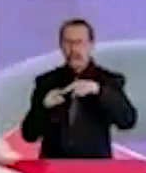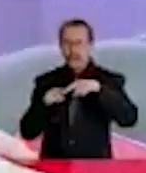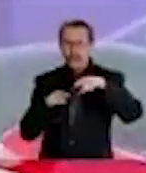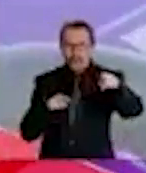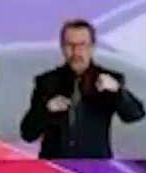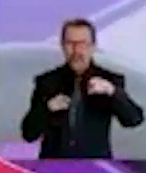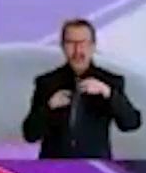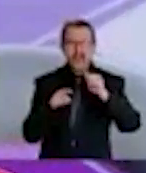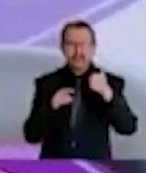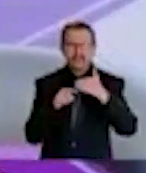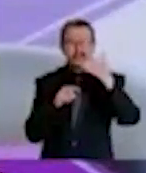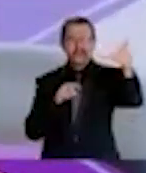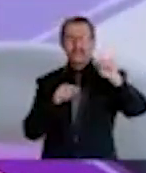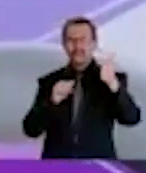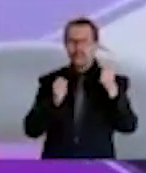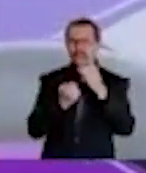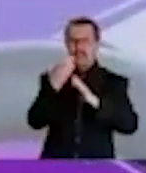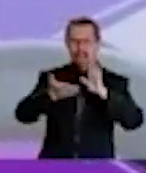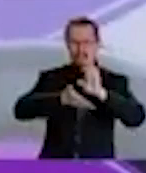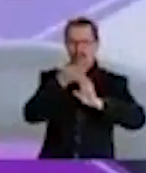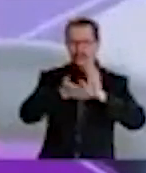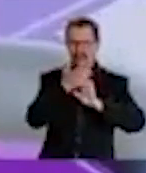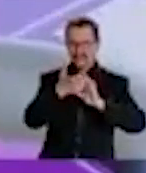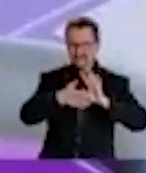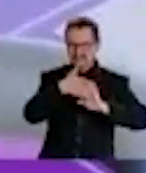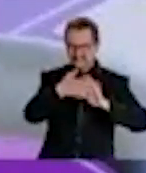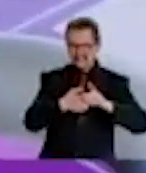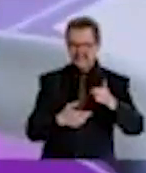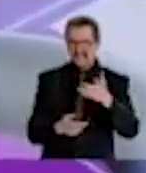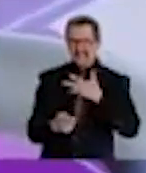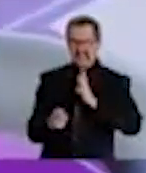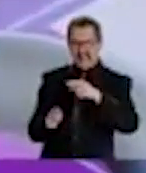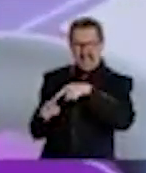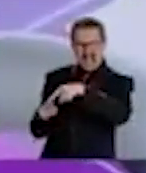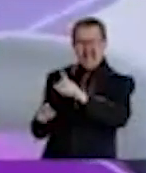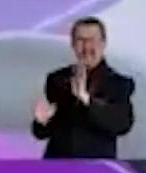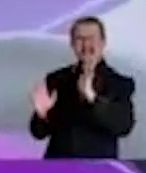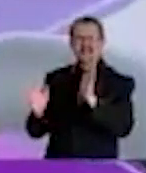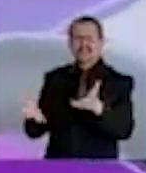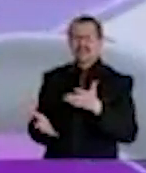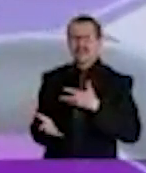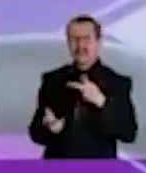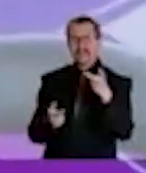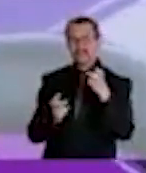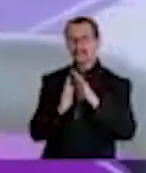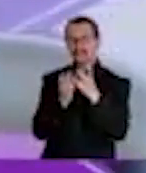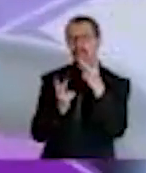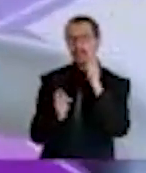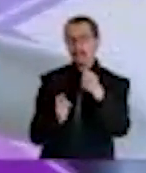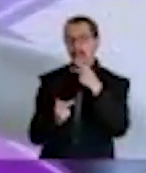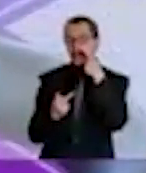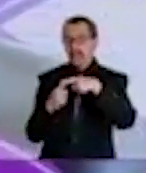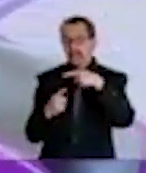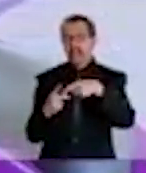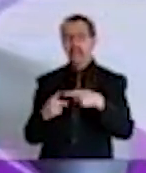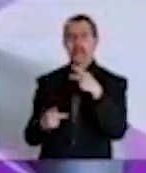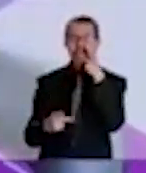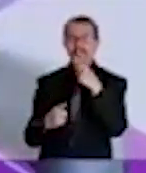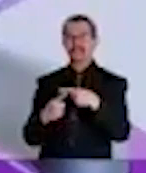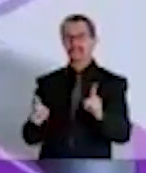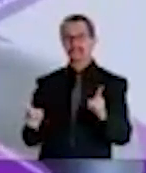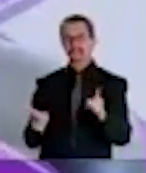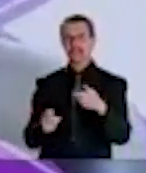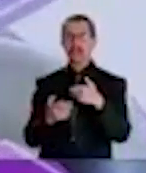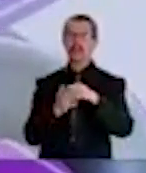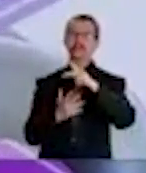supuesto que se requiere que haya infraestructura pero con un plan yo lo que propongo es un plan con 135 acciones puertos aeropuertos